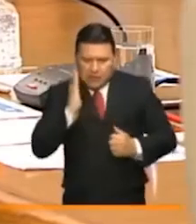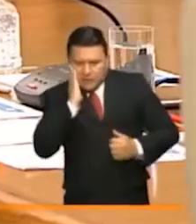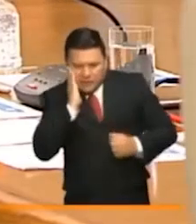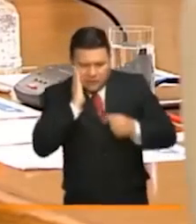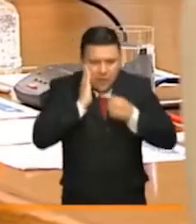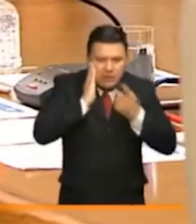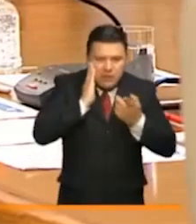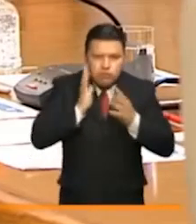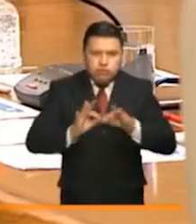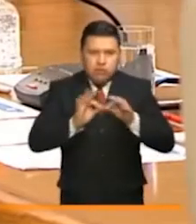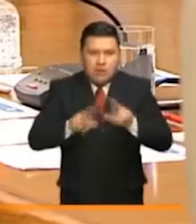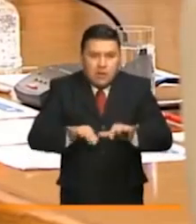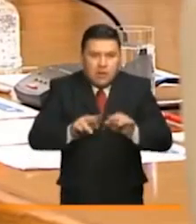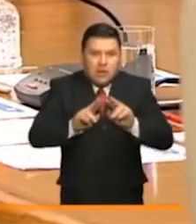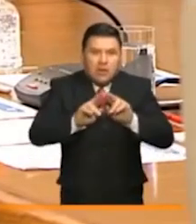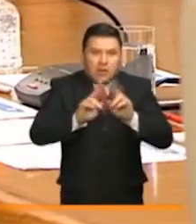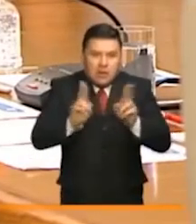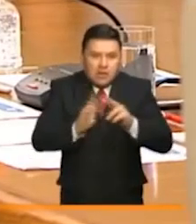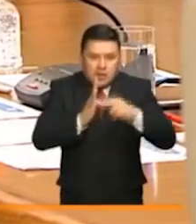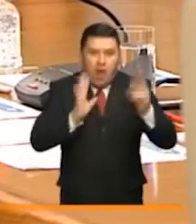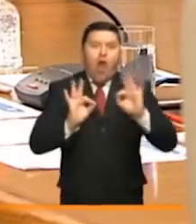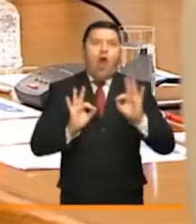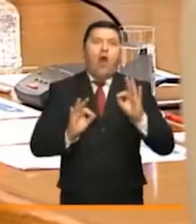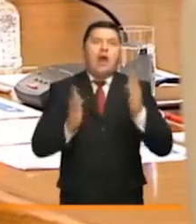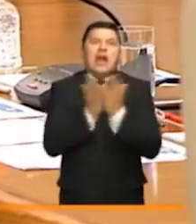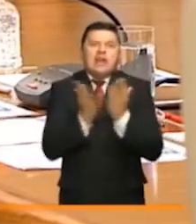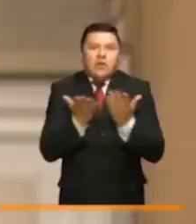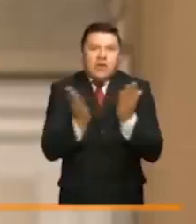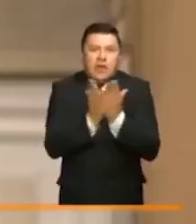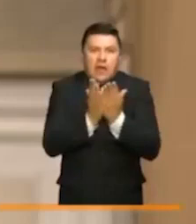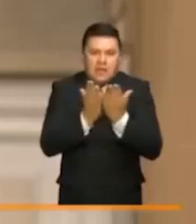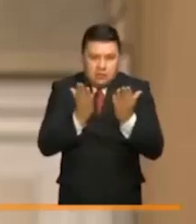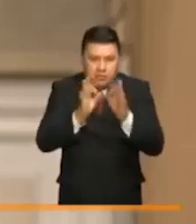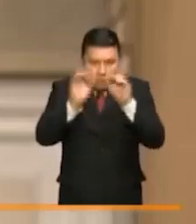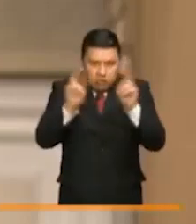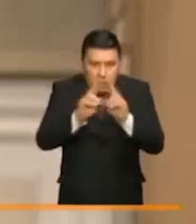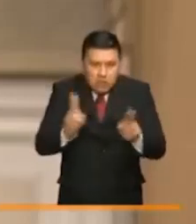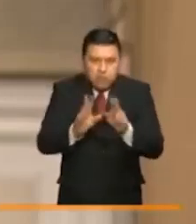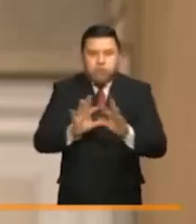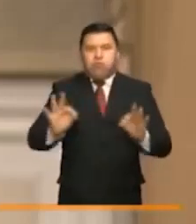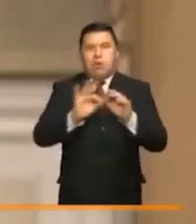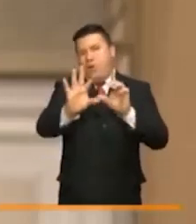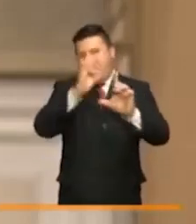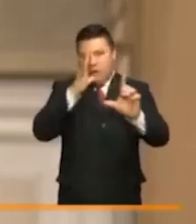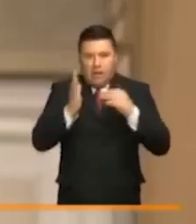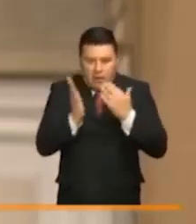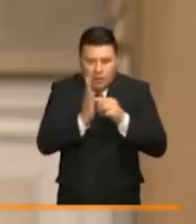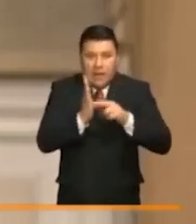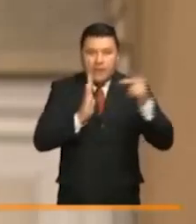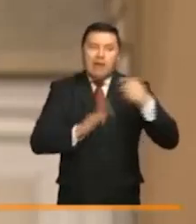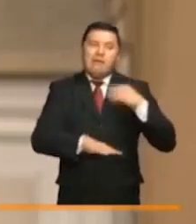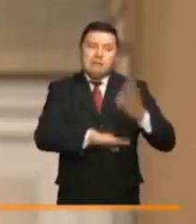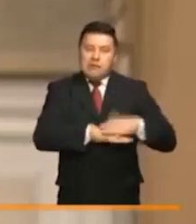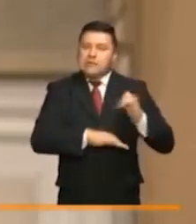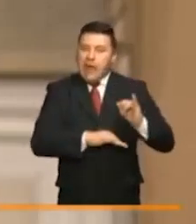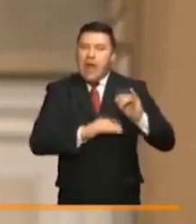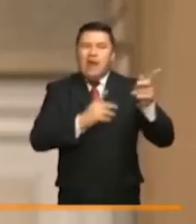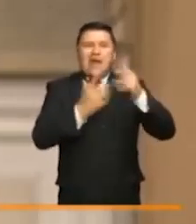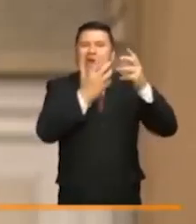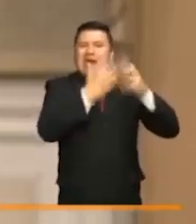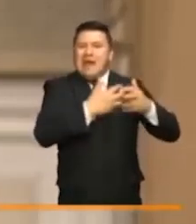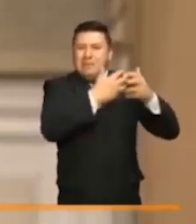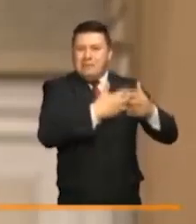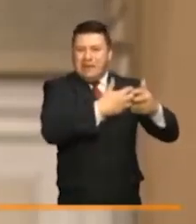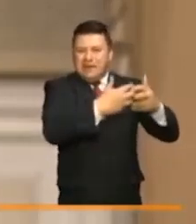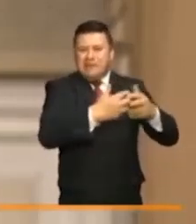poder, muy importante, continuar sus estudios en medio de este aislamiento. Ese es el primer llamado, presidente, y es a